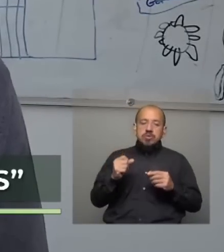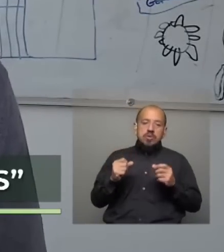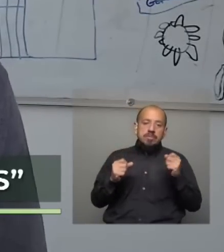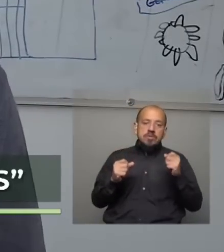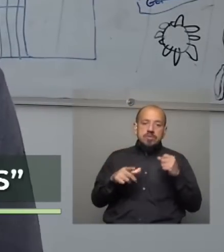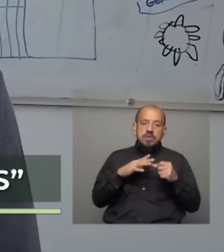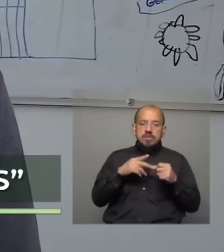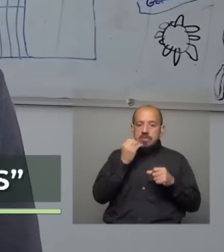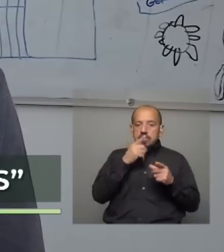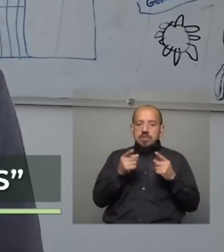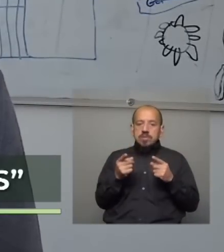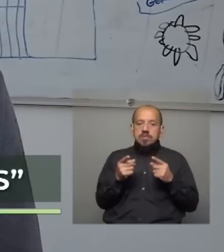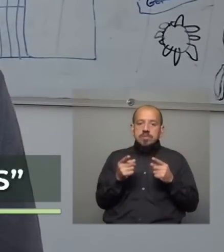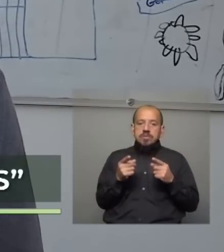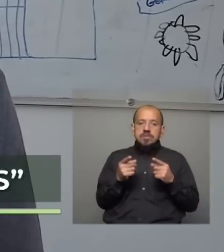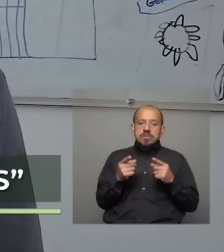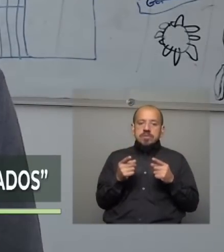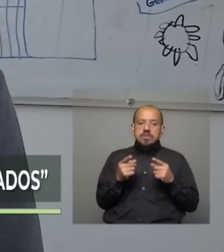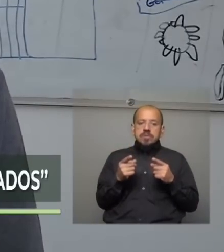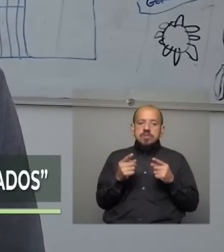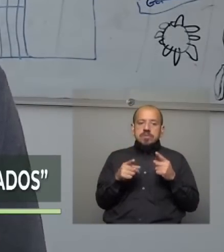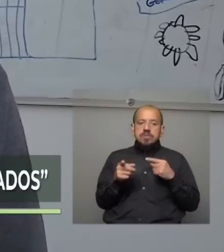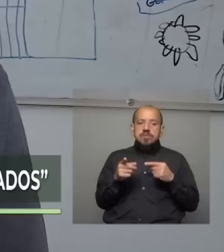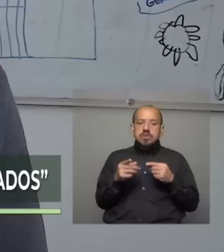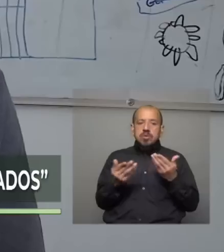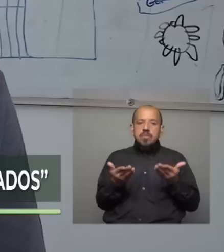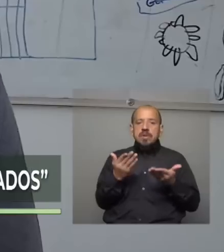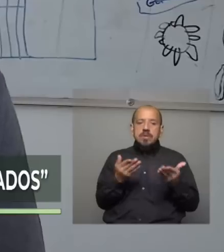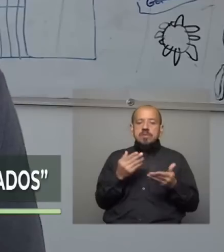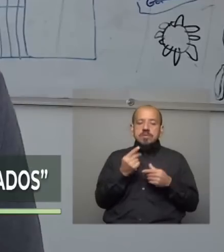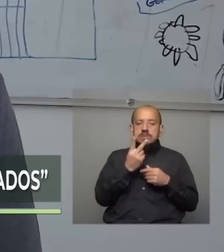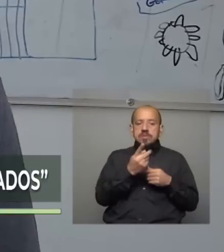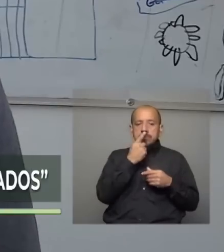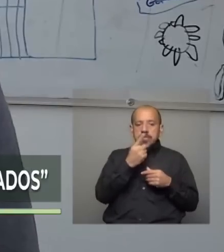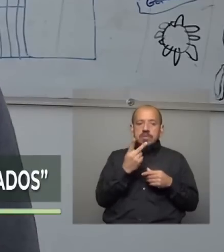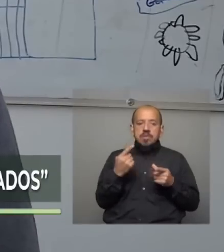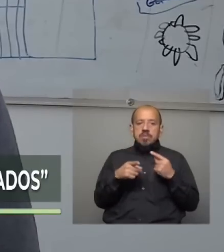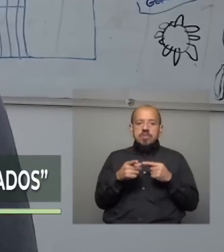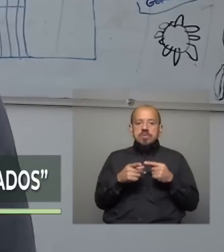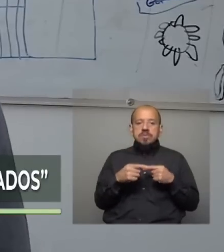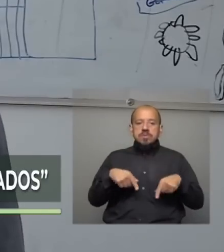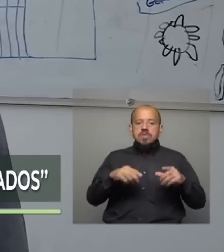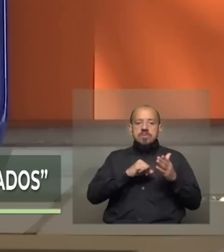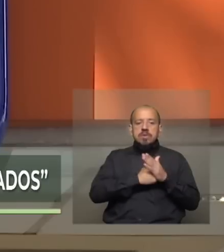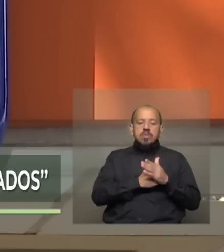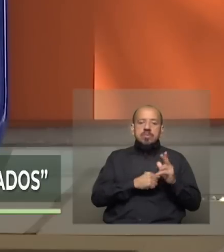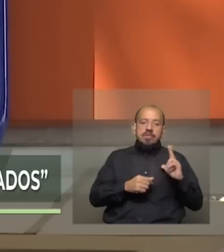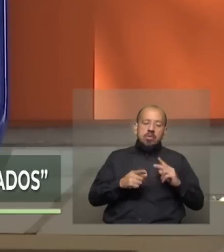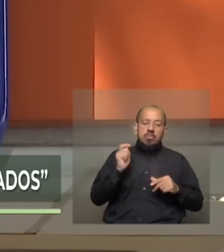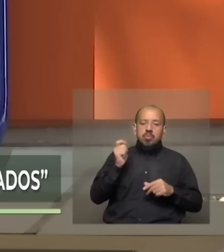dan una mejora de respecto al 2021 tanto en los bancos privados como en los bancos oficiales